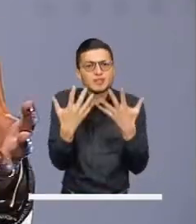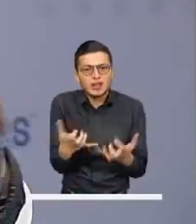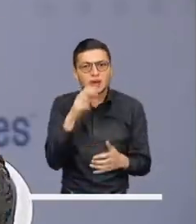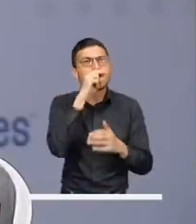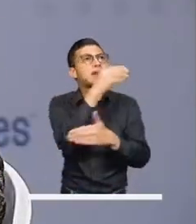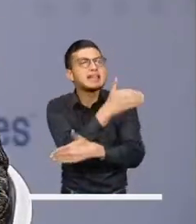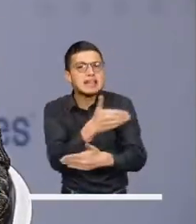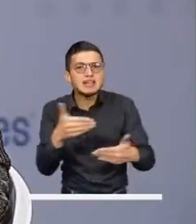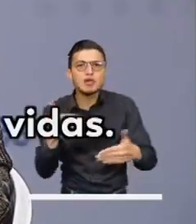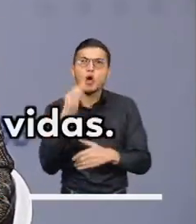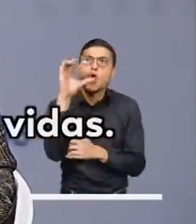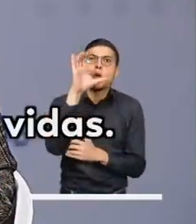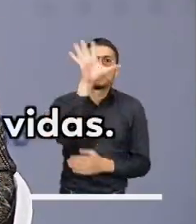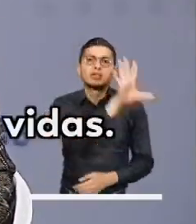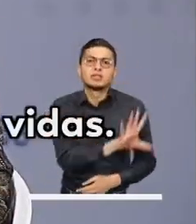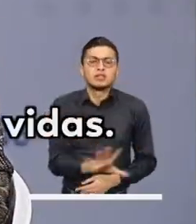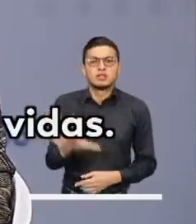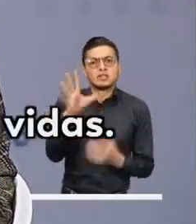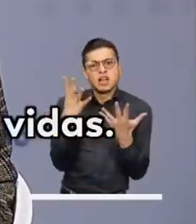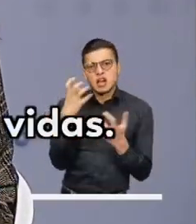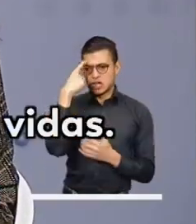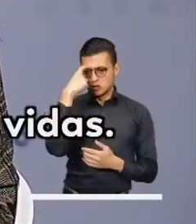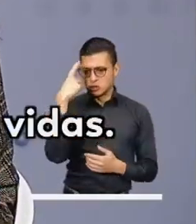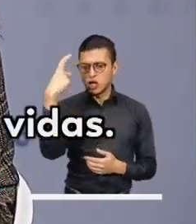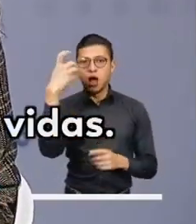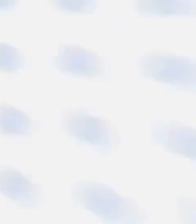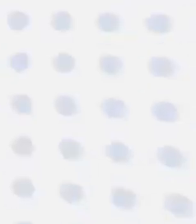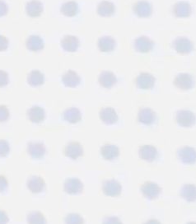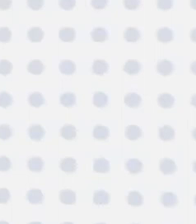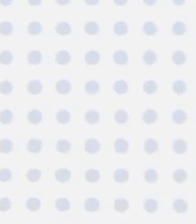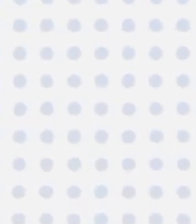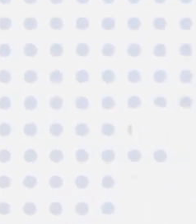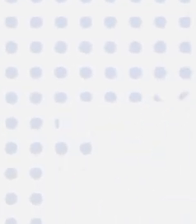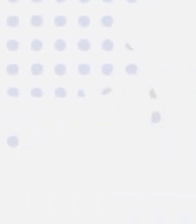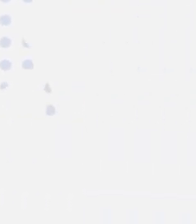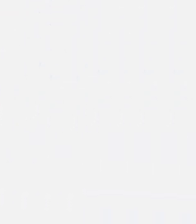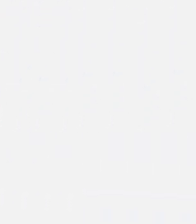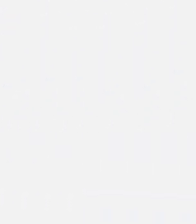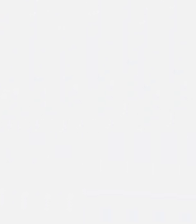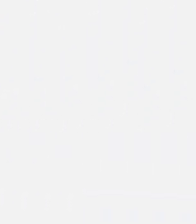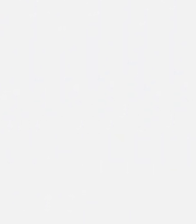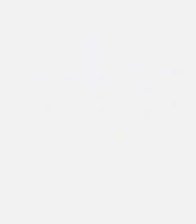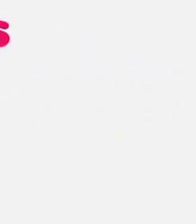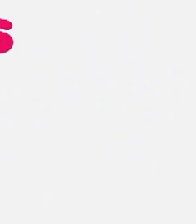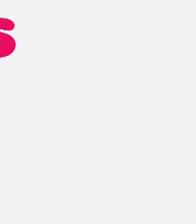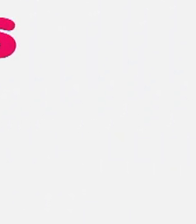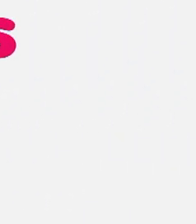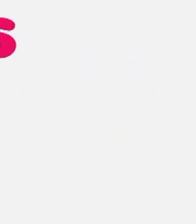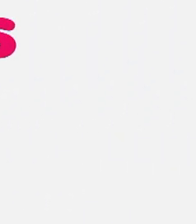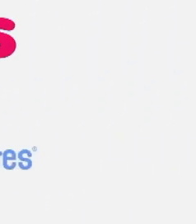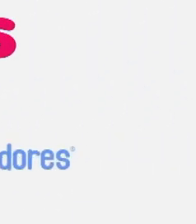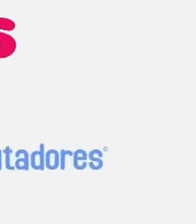puedan seguir soñando y que este proyecto le transforme sus vidas. Yo programo desde casa.